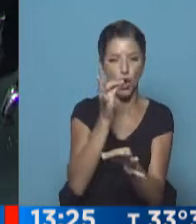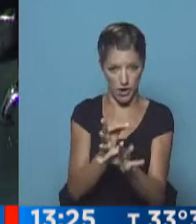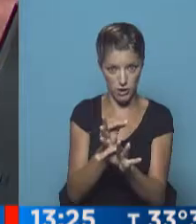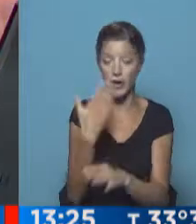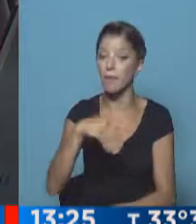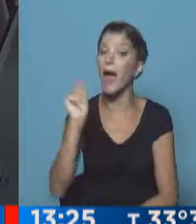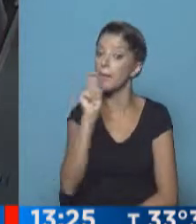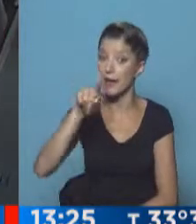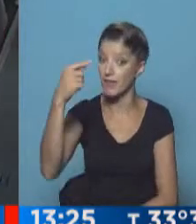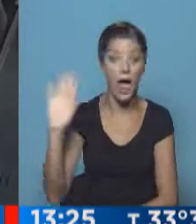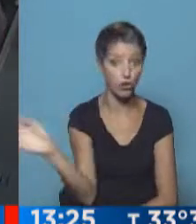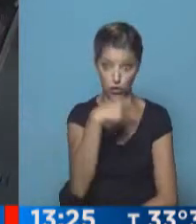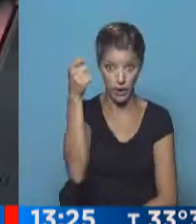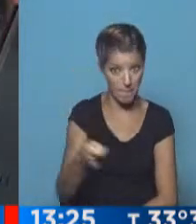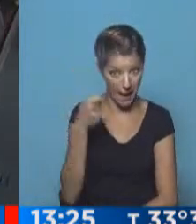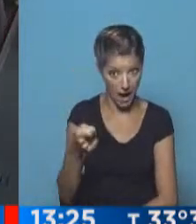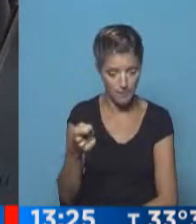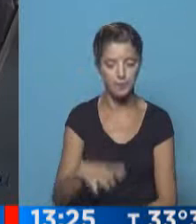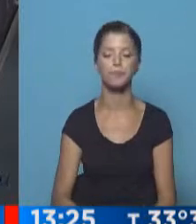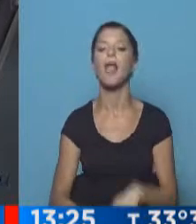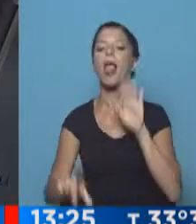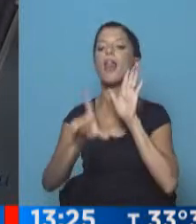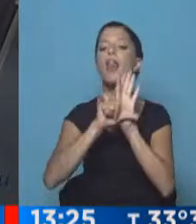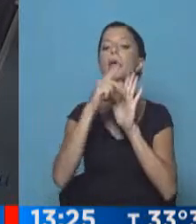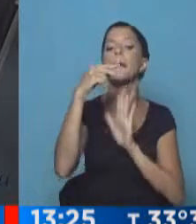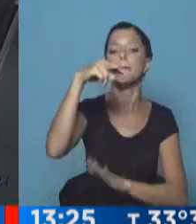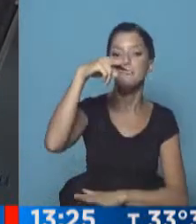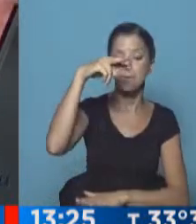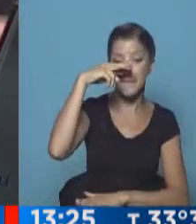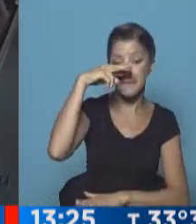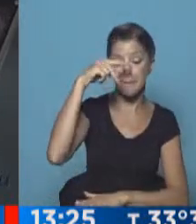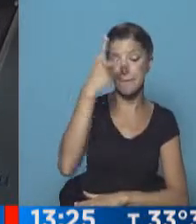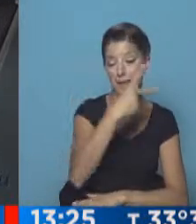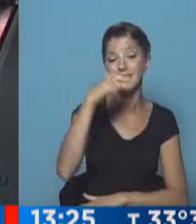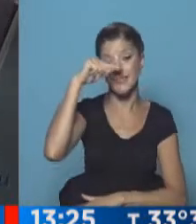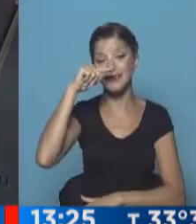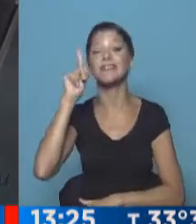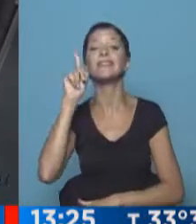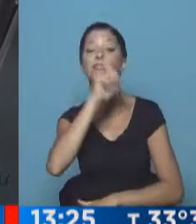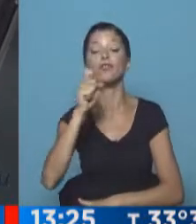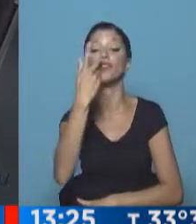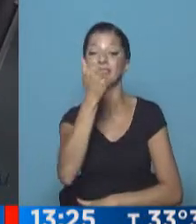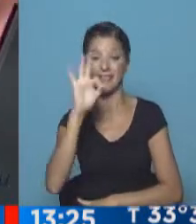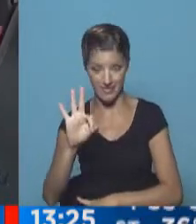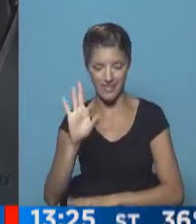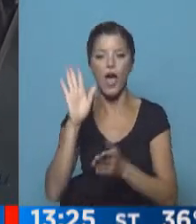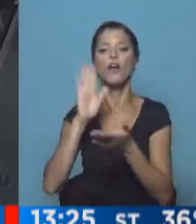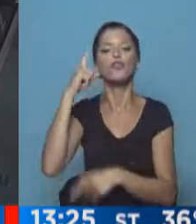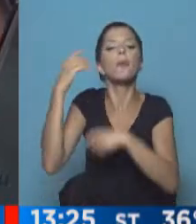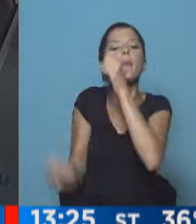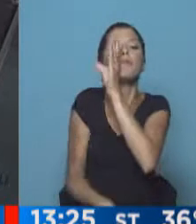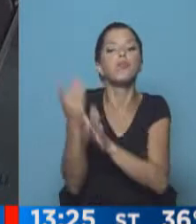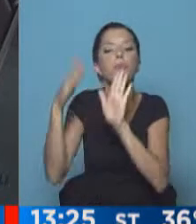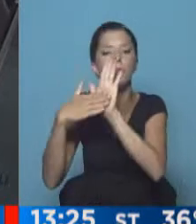el mes que viene fundamental la ley 27 160 que crea la movilidad también como fue de pasivos en las